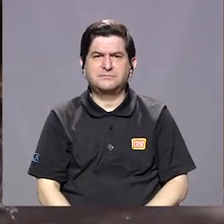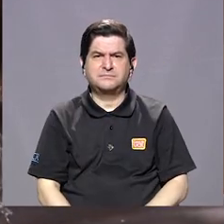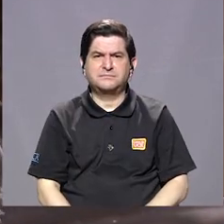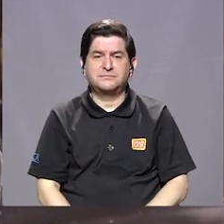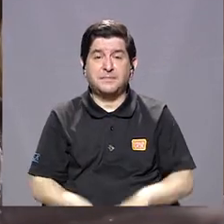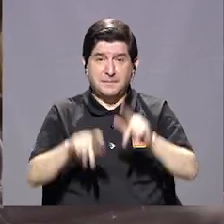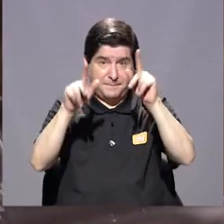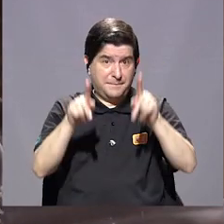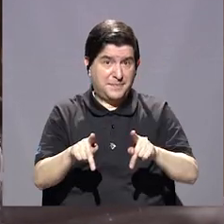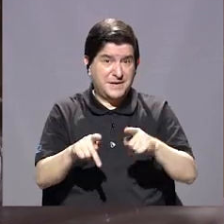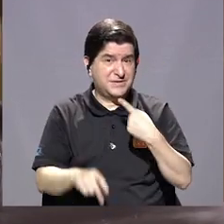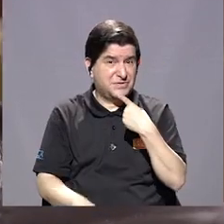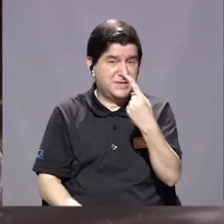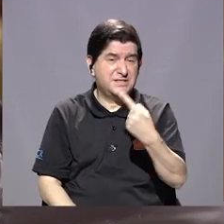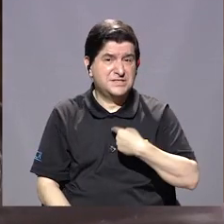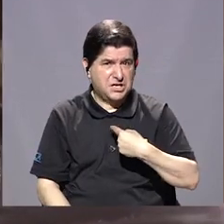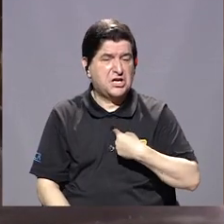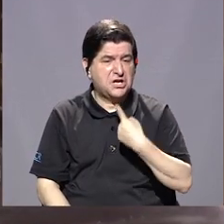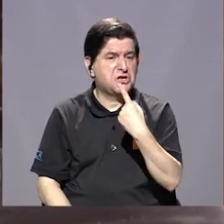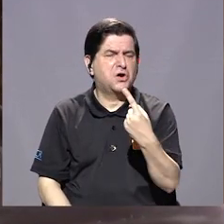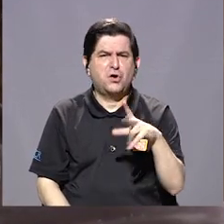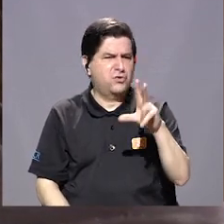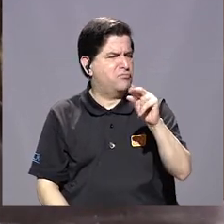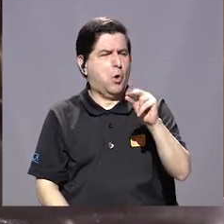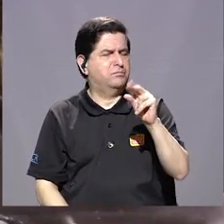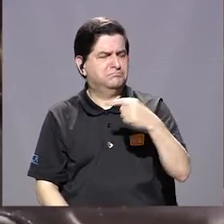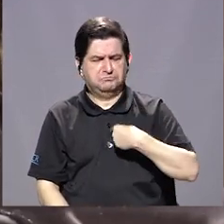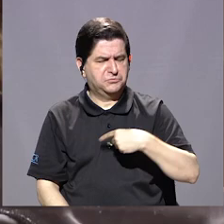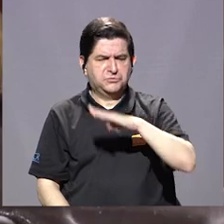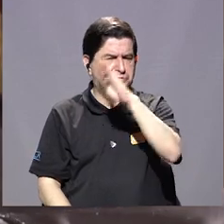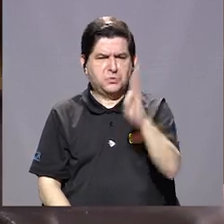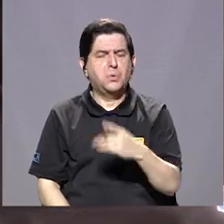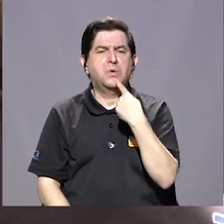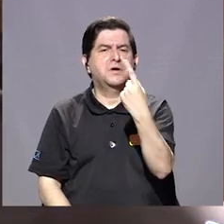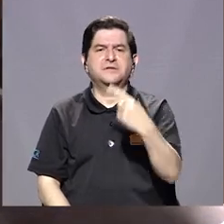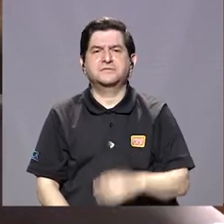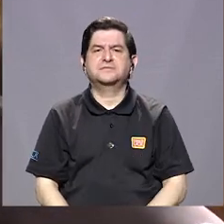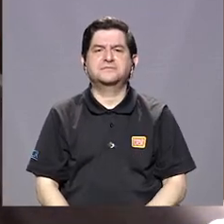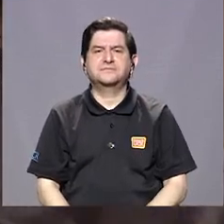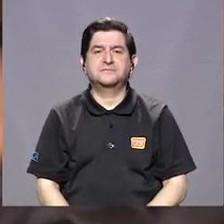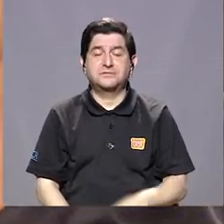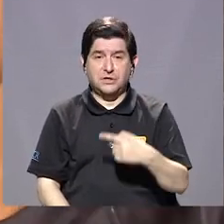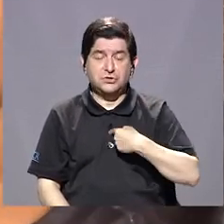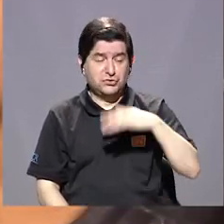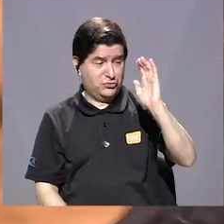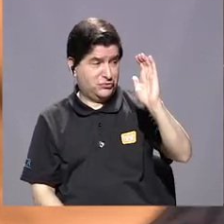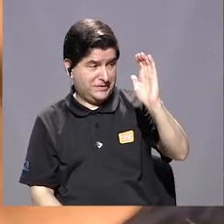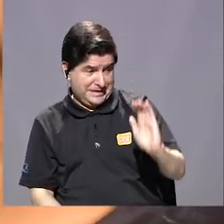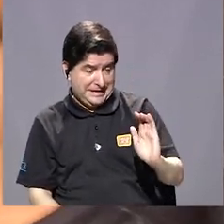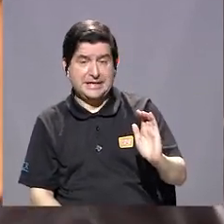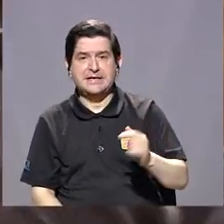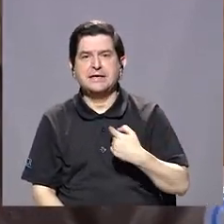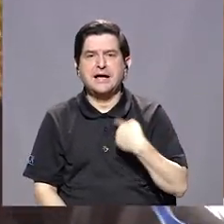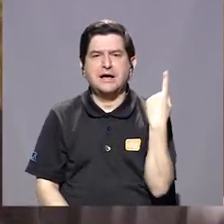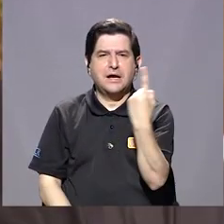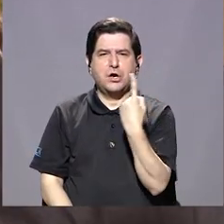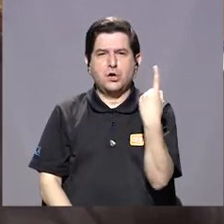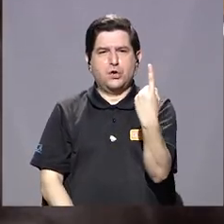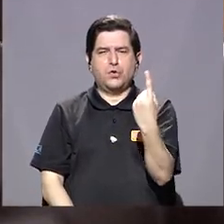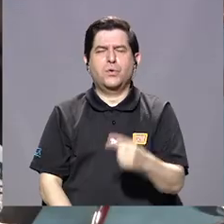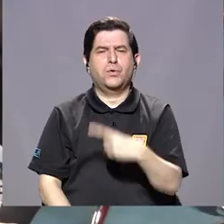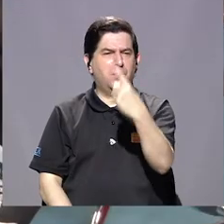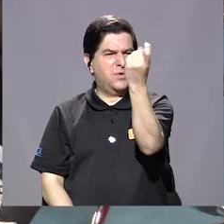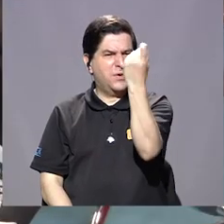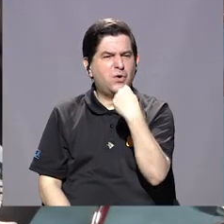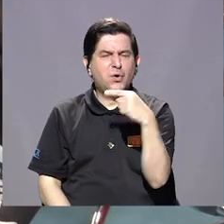Hay gente que dice que yo lo decía, pero no, yo no lo decía. Porque cuando yo fui pequeña, yo lo único que a mí me